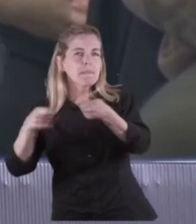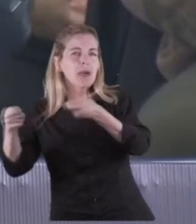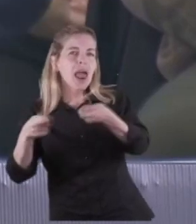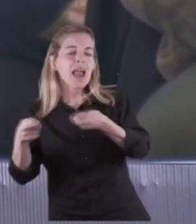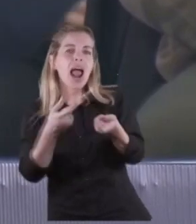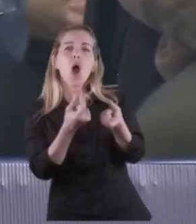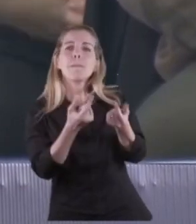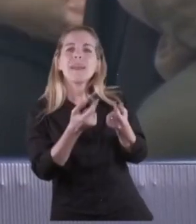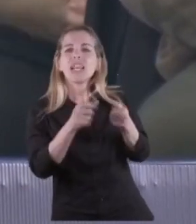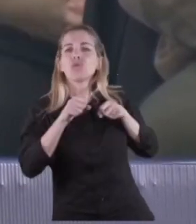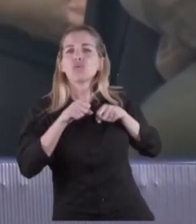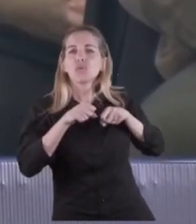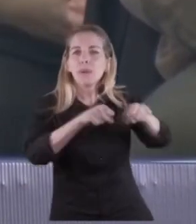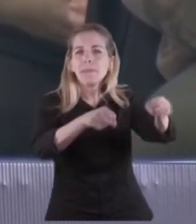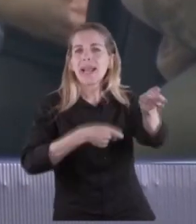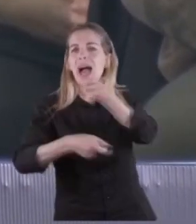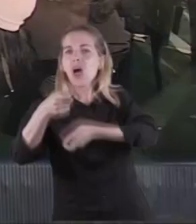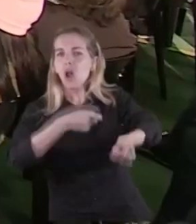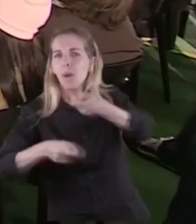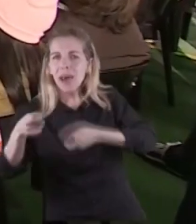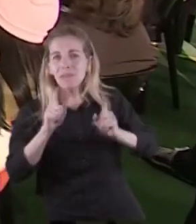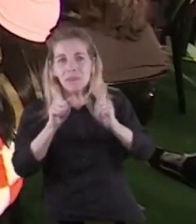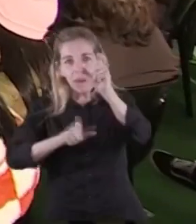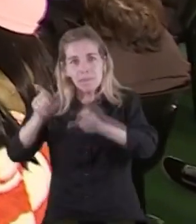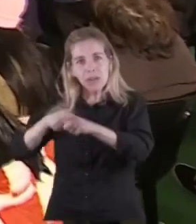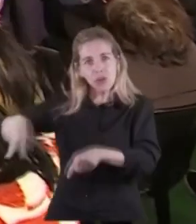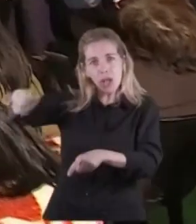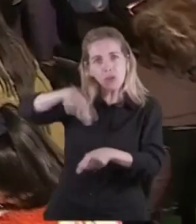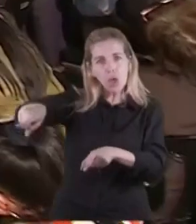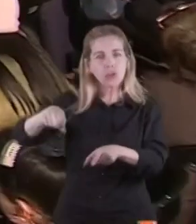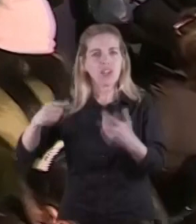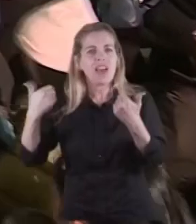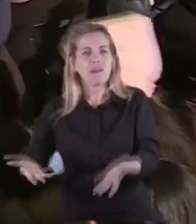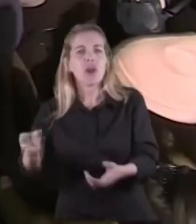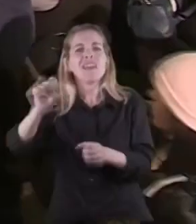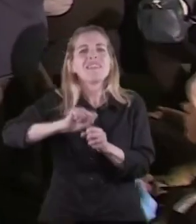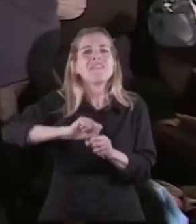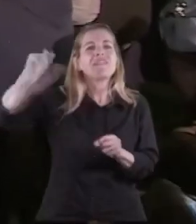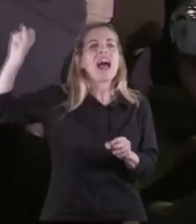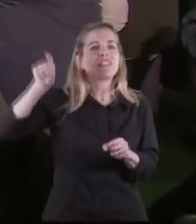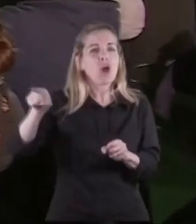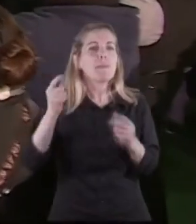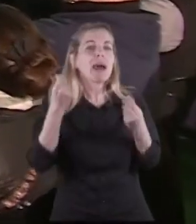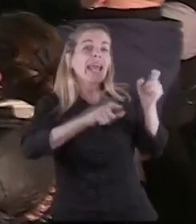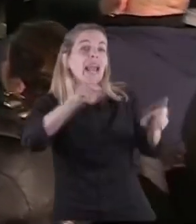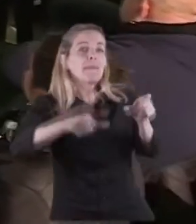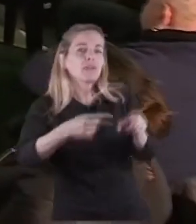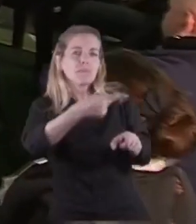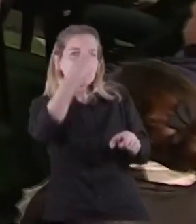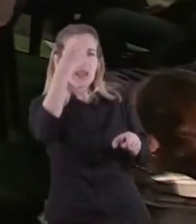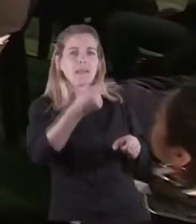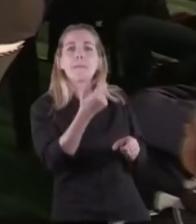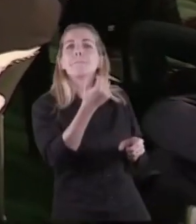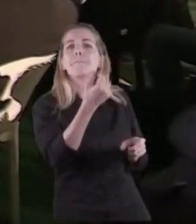de los supermercados. Son los que promueven inflación haciéndole sentir a la gente que la moneda se va a